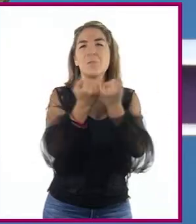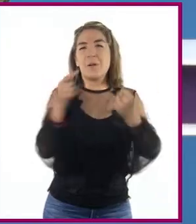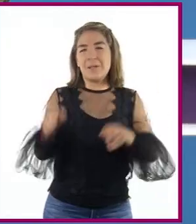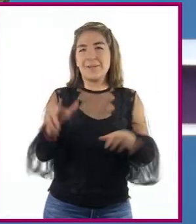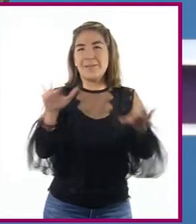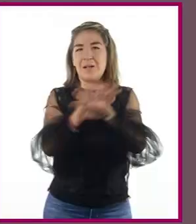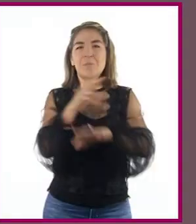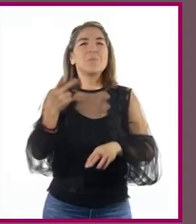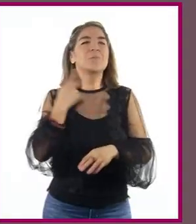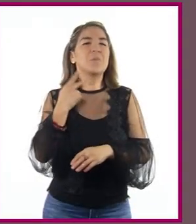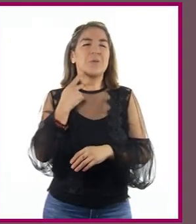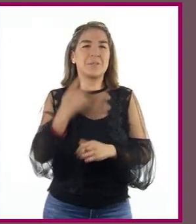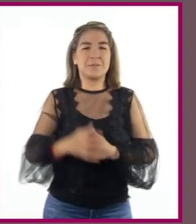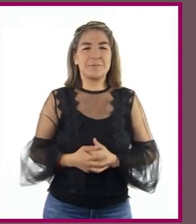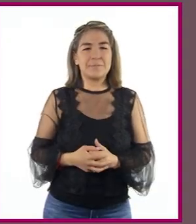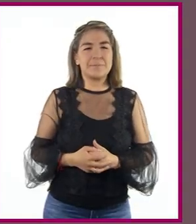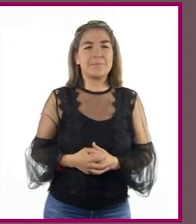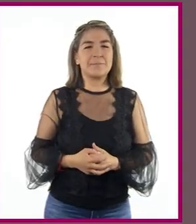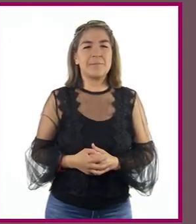cambios políticos.